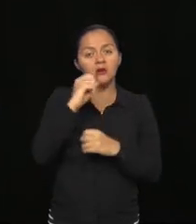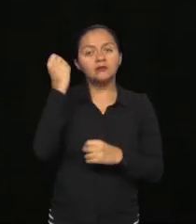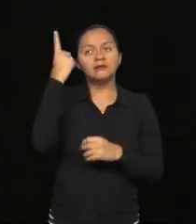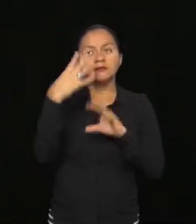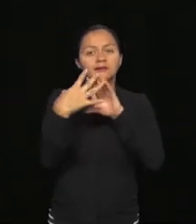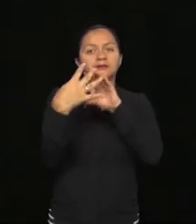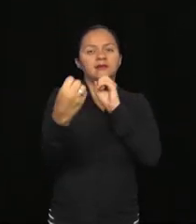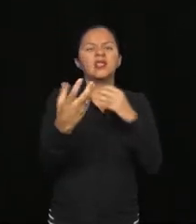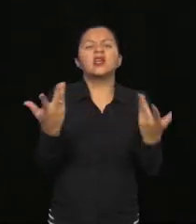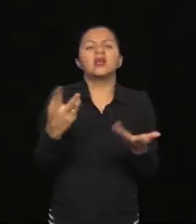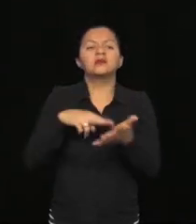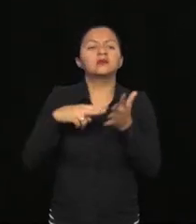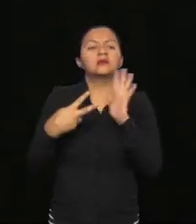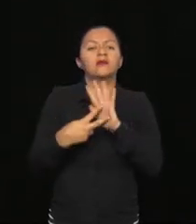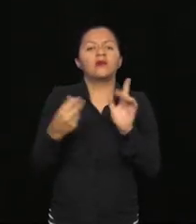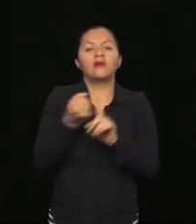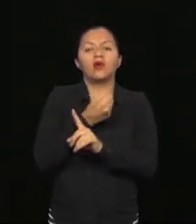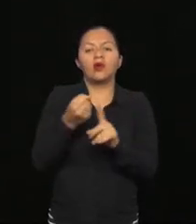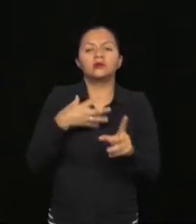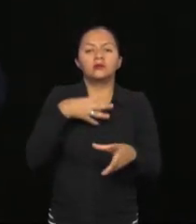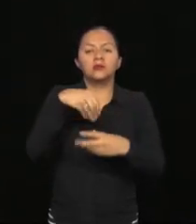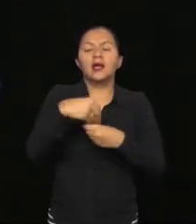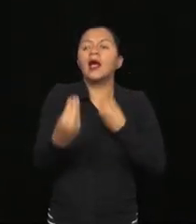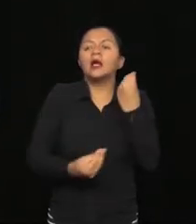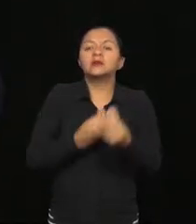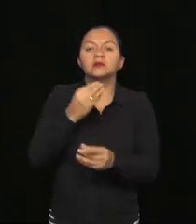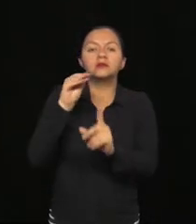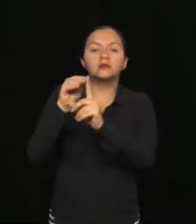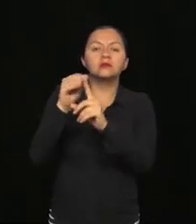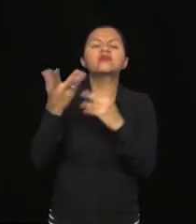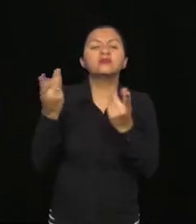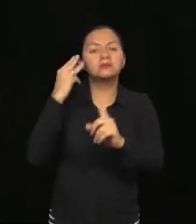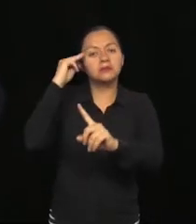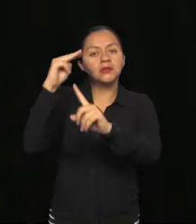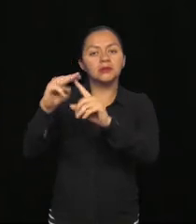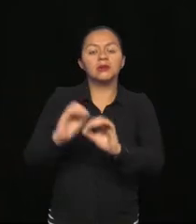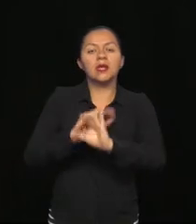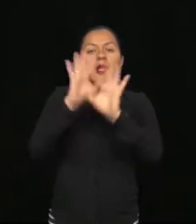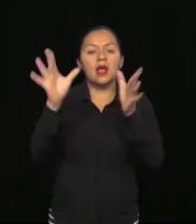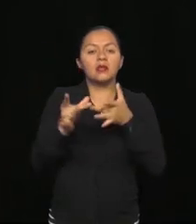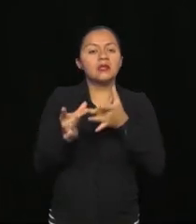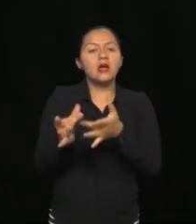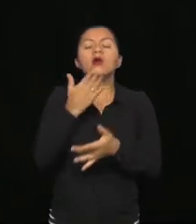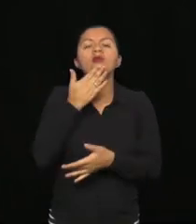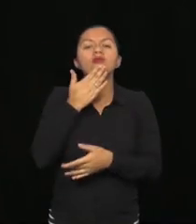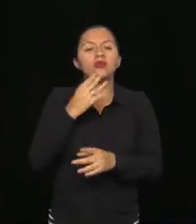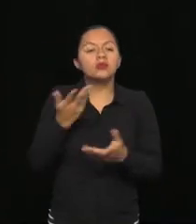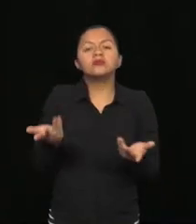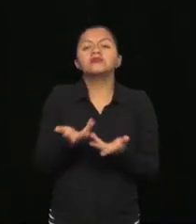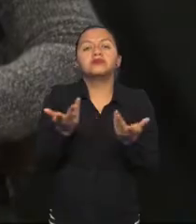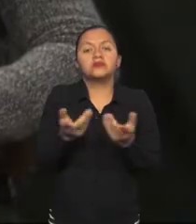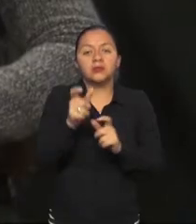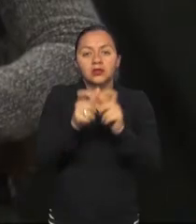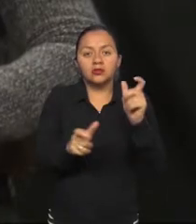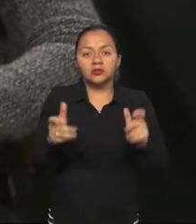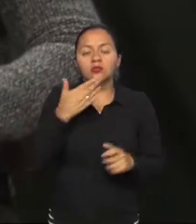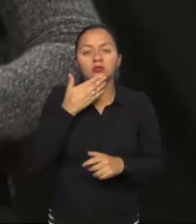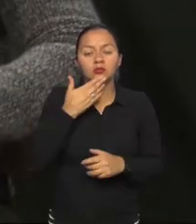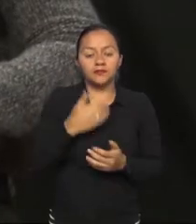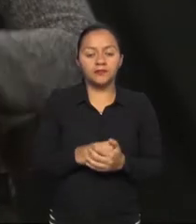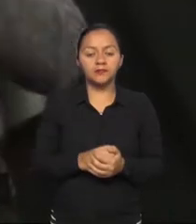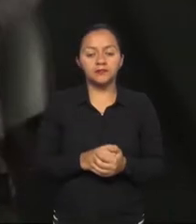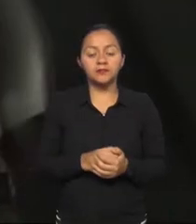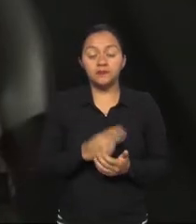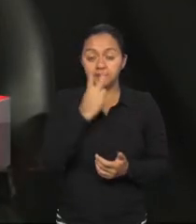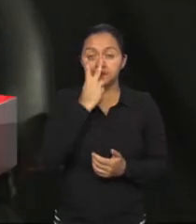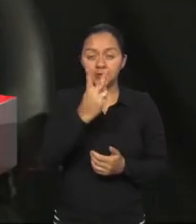qué implica la violencia y qué tengo que hacer en caso de? ¿Cuál es el mensaje que das en la guía y de qué manera manejas ese mensaje hacia la ciudadanía? Bueno, Gaby, ha